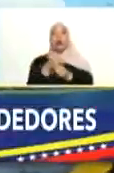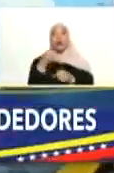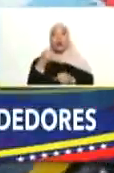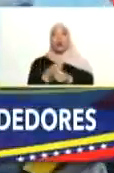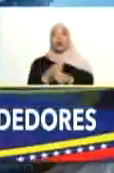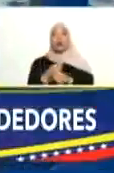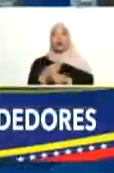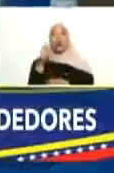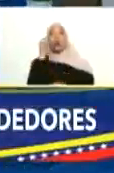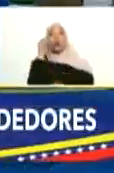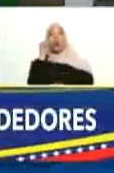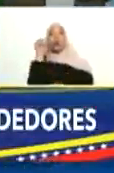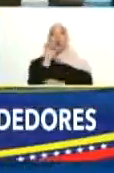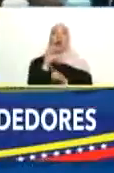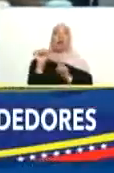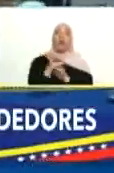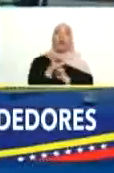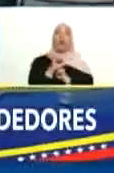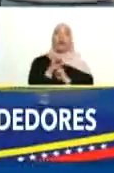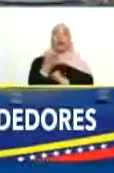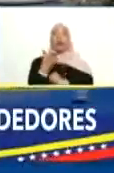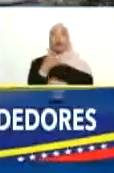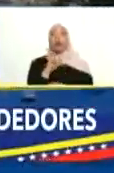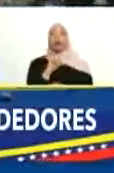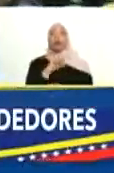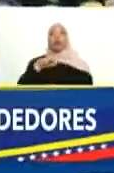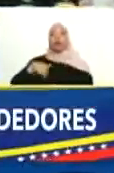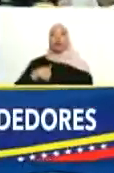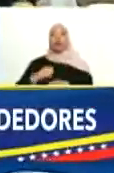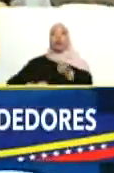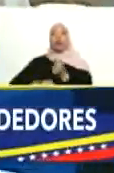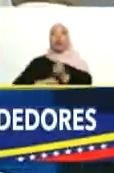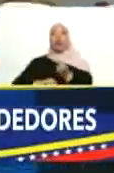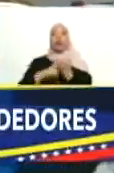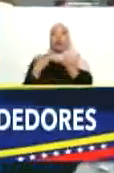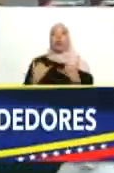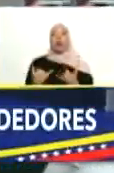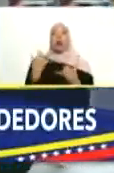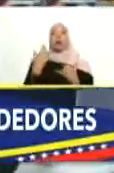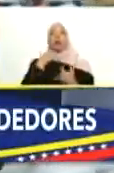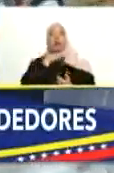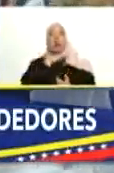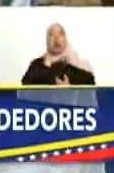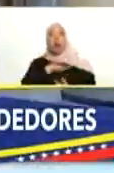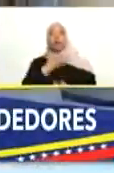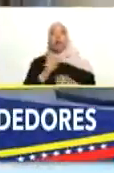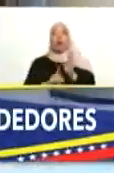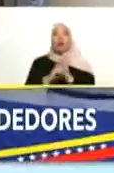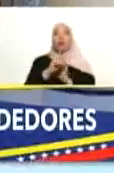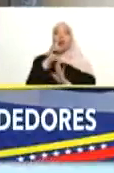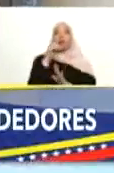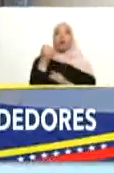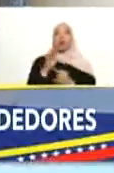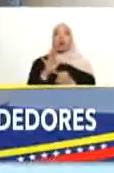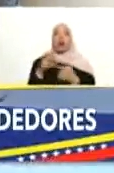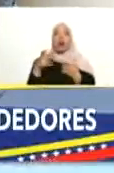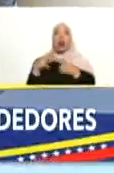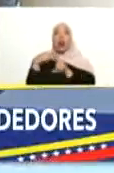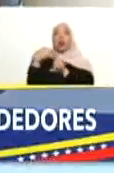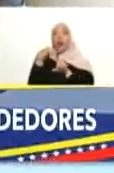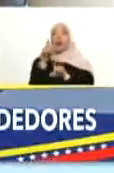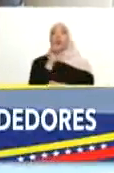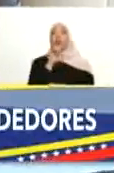su turismo ecológico. En sí, somos una potencia, vamos a ser una potencia, presidente, como usted lo ha dicho, ante la guerra económica hay